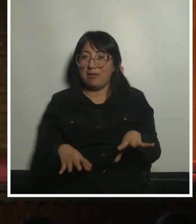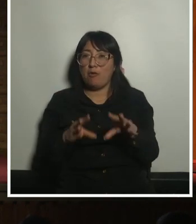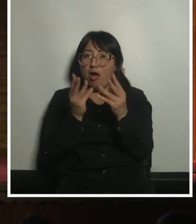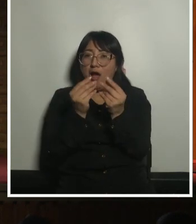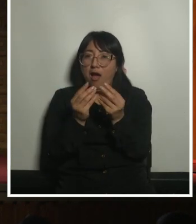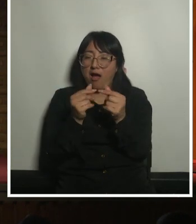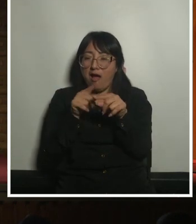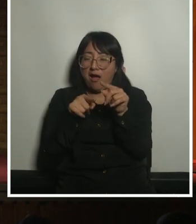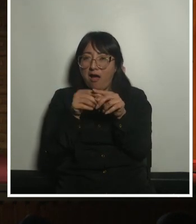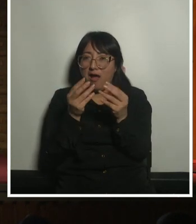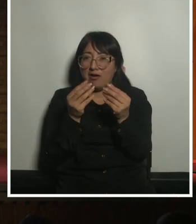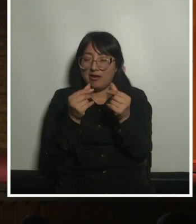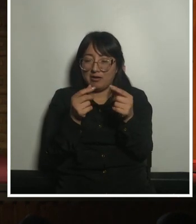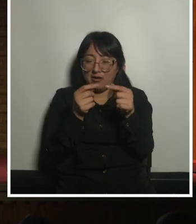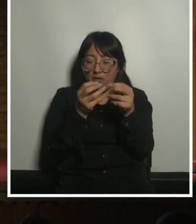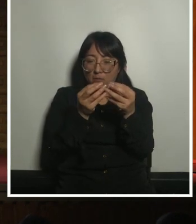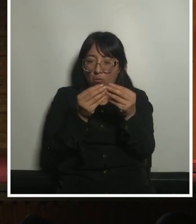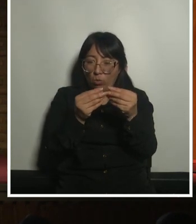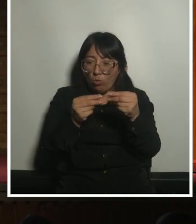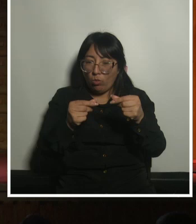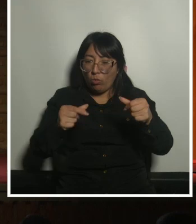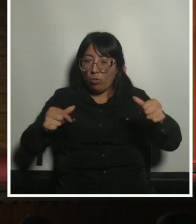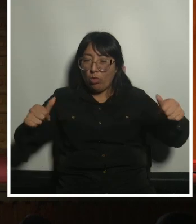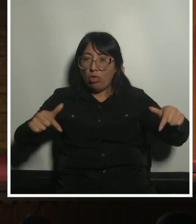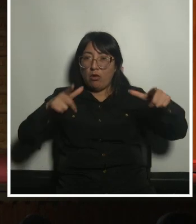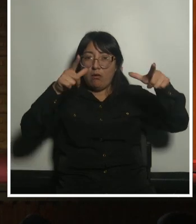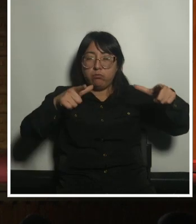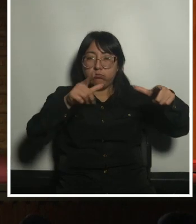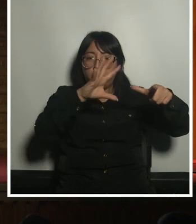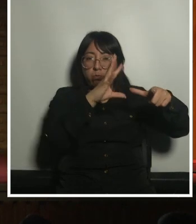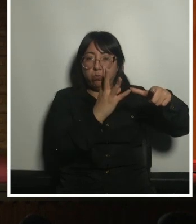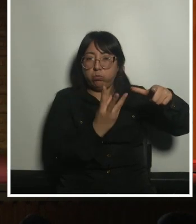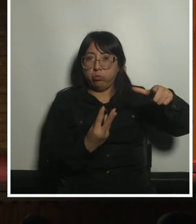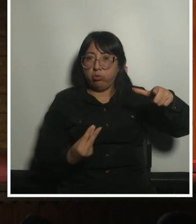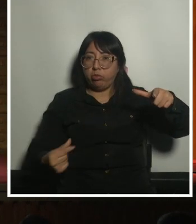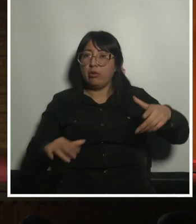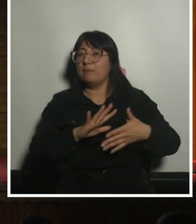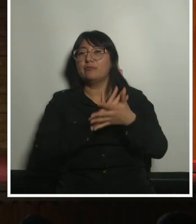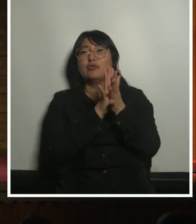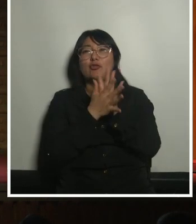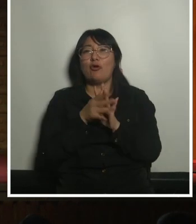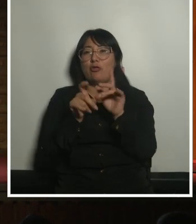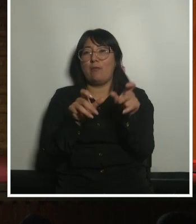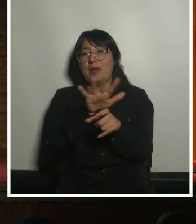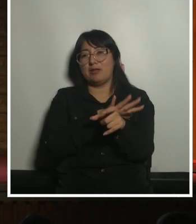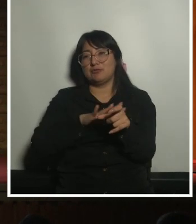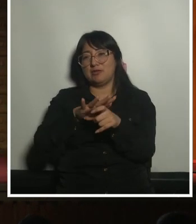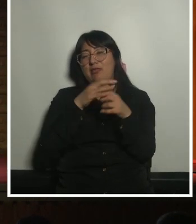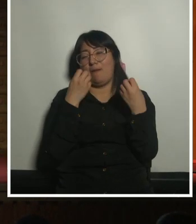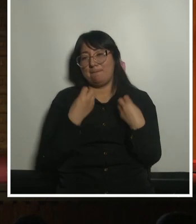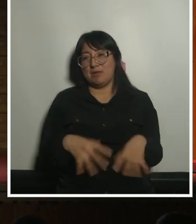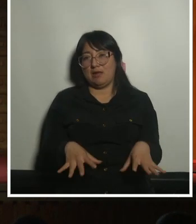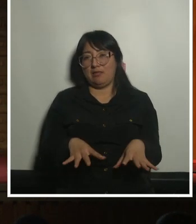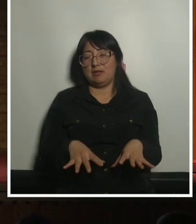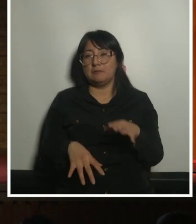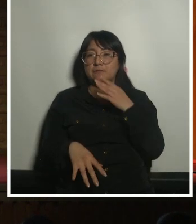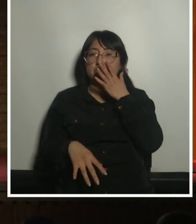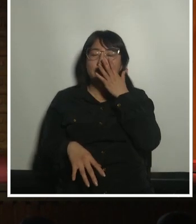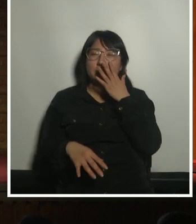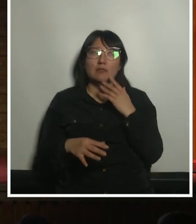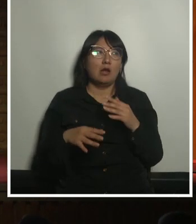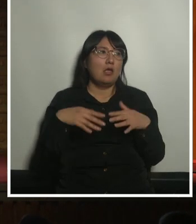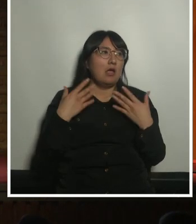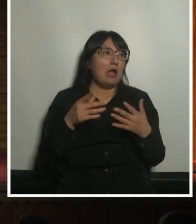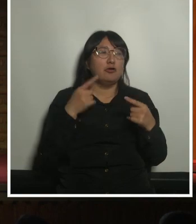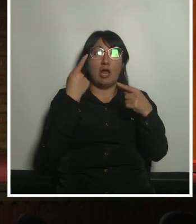no es un tema de quién pierde, toda la sociedad pierde. El Punta Piqueros y San